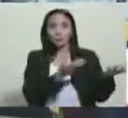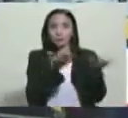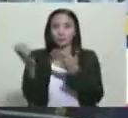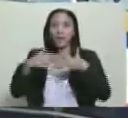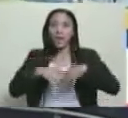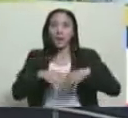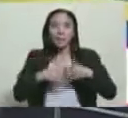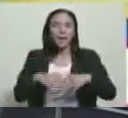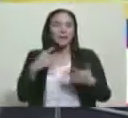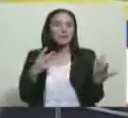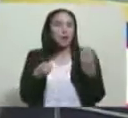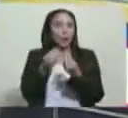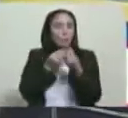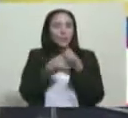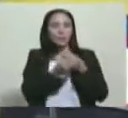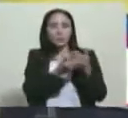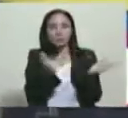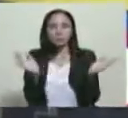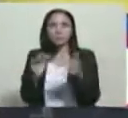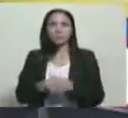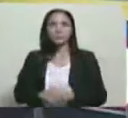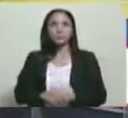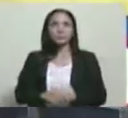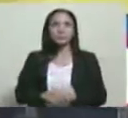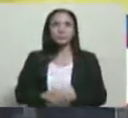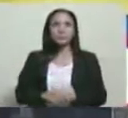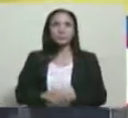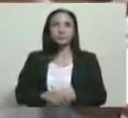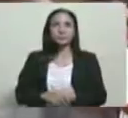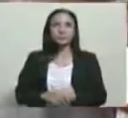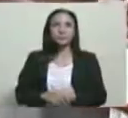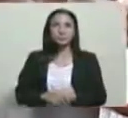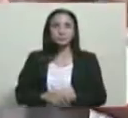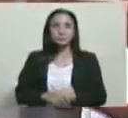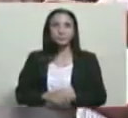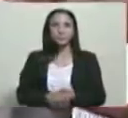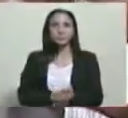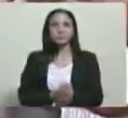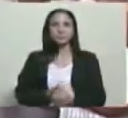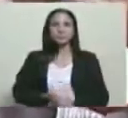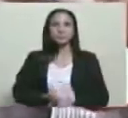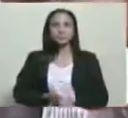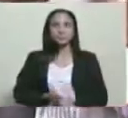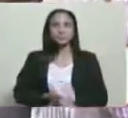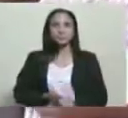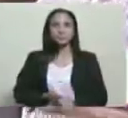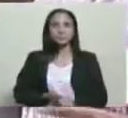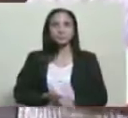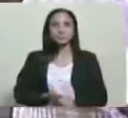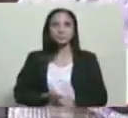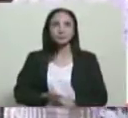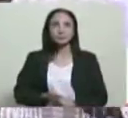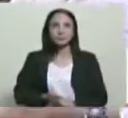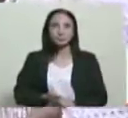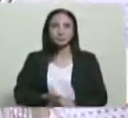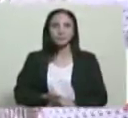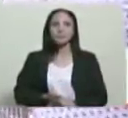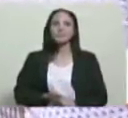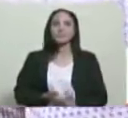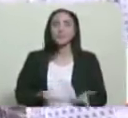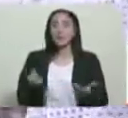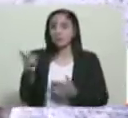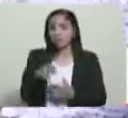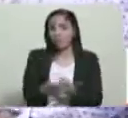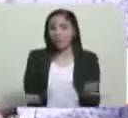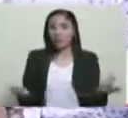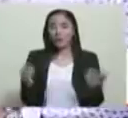las empresas de alimentos, el Maizal, que hemos hecho esta alianza. Y queremos, presidente, por supuesto, y a todo el